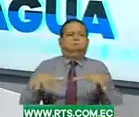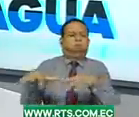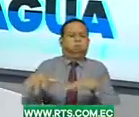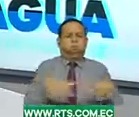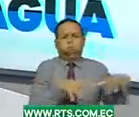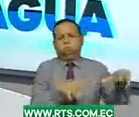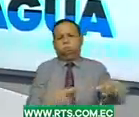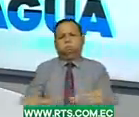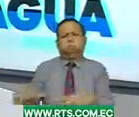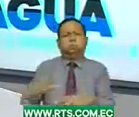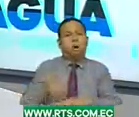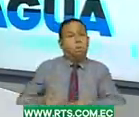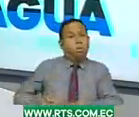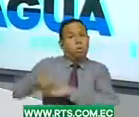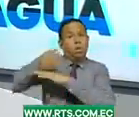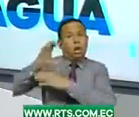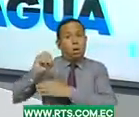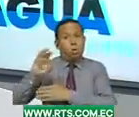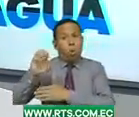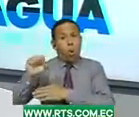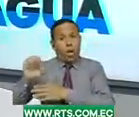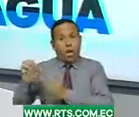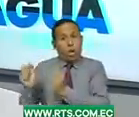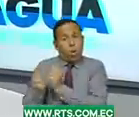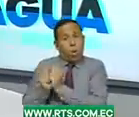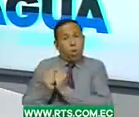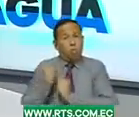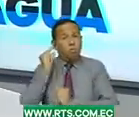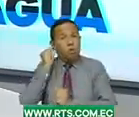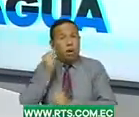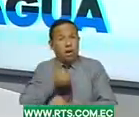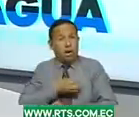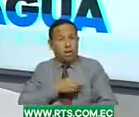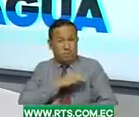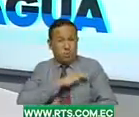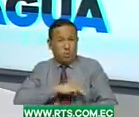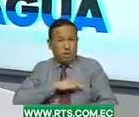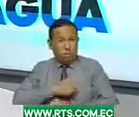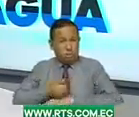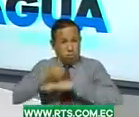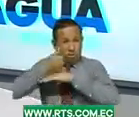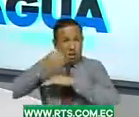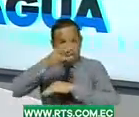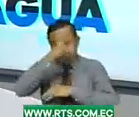COE cantonal de la ciudad, encabezado por la alcaldesa Cintia Viteri, hicieron un balance de